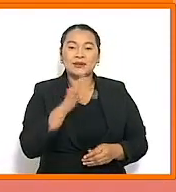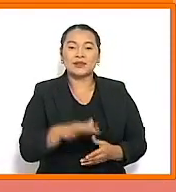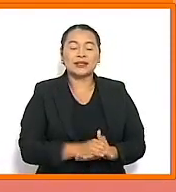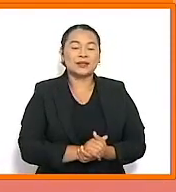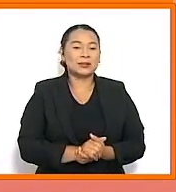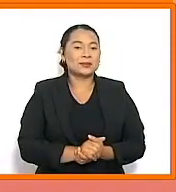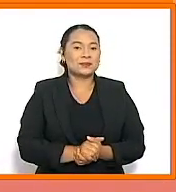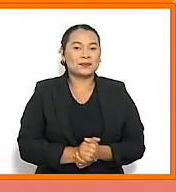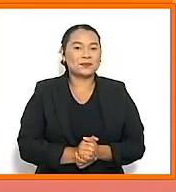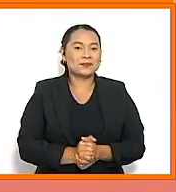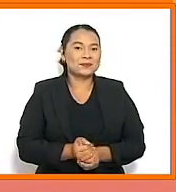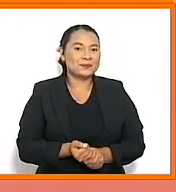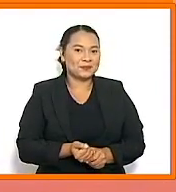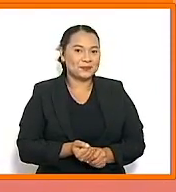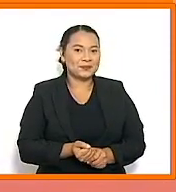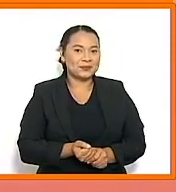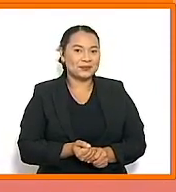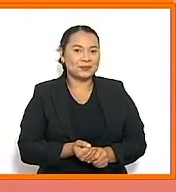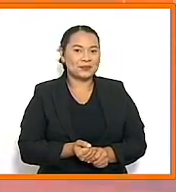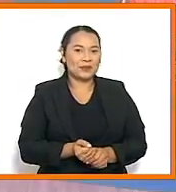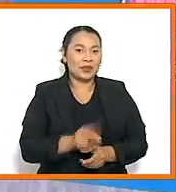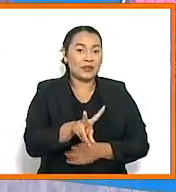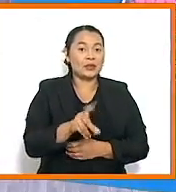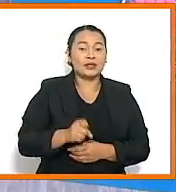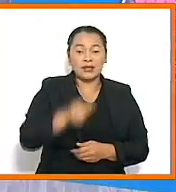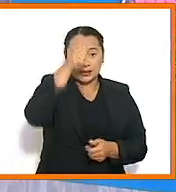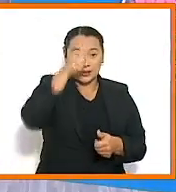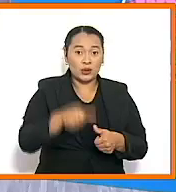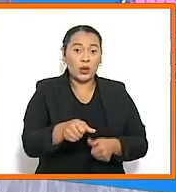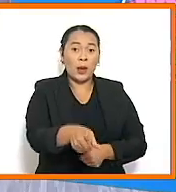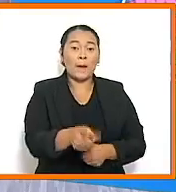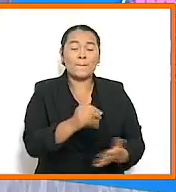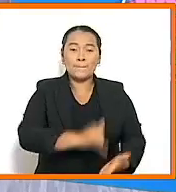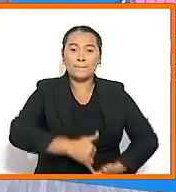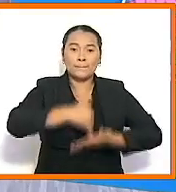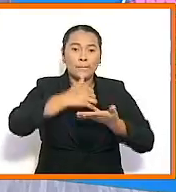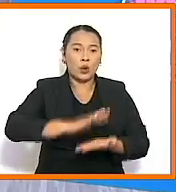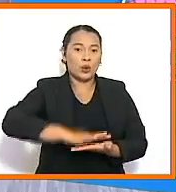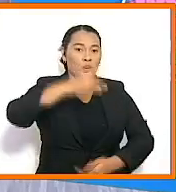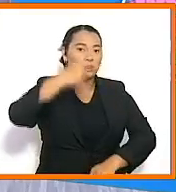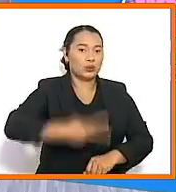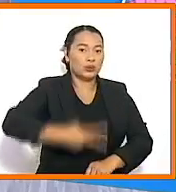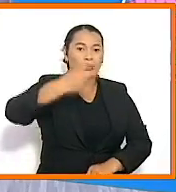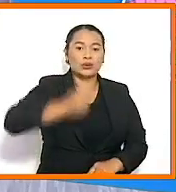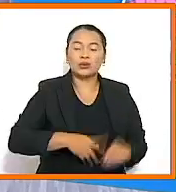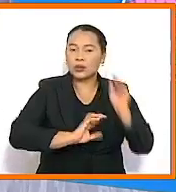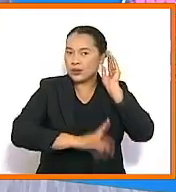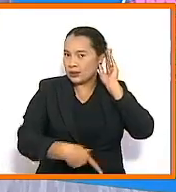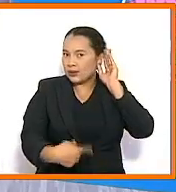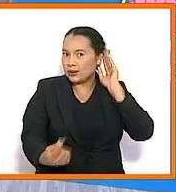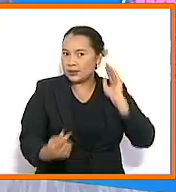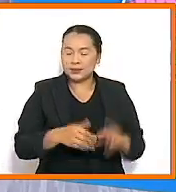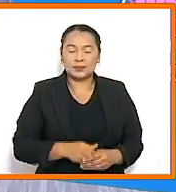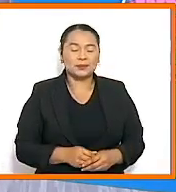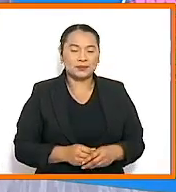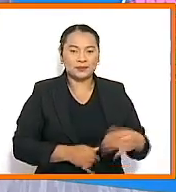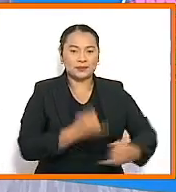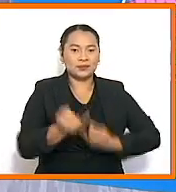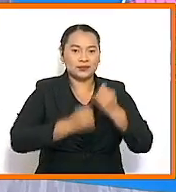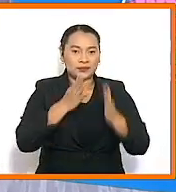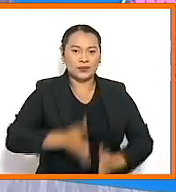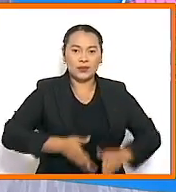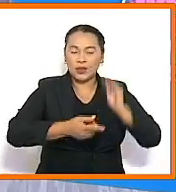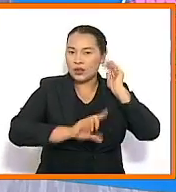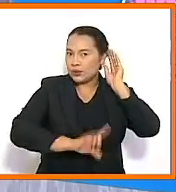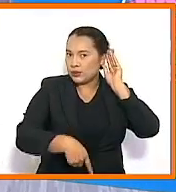suerte. Y esta es 2X. Recuerda, querido jugador, que tu premio se multiplica por 2 en diaria. Pero si eres jugador para